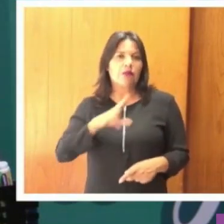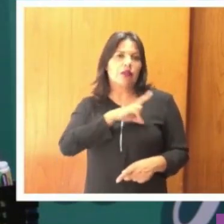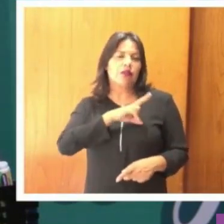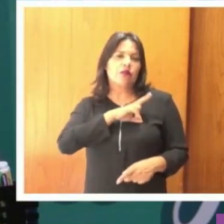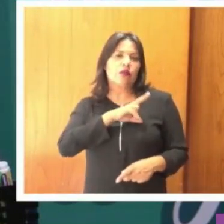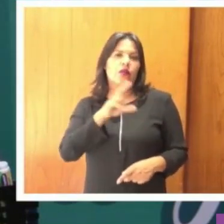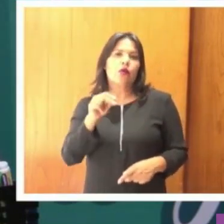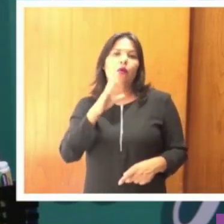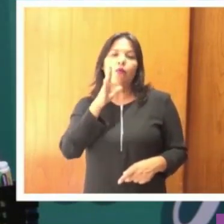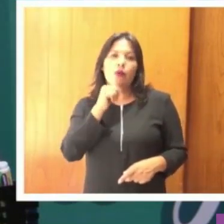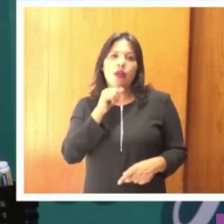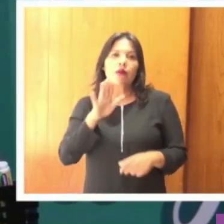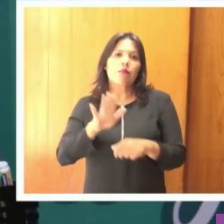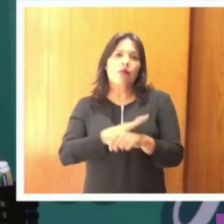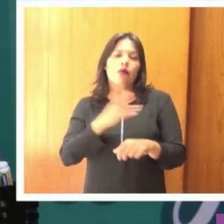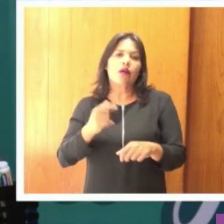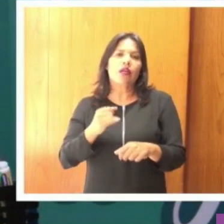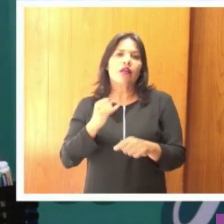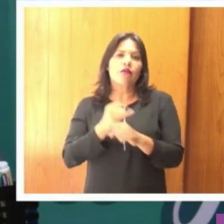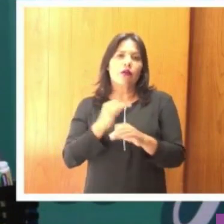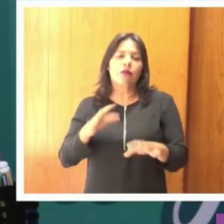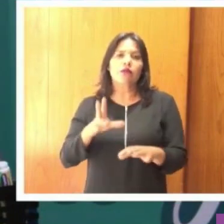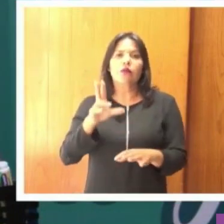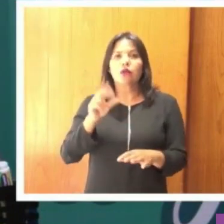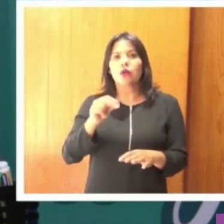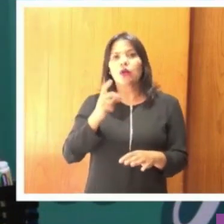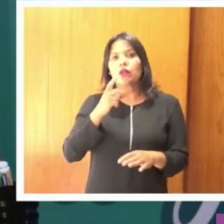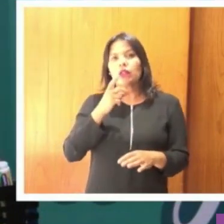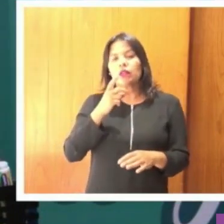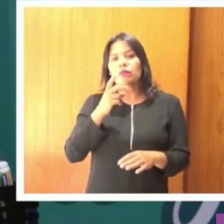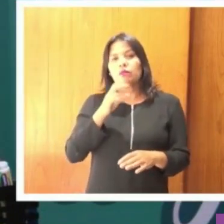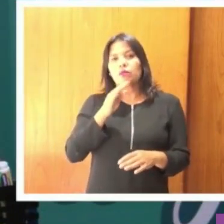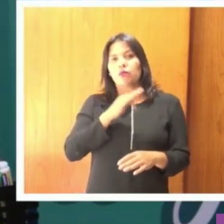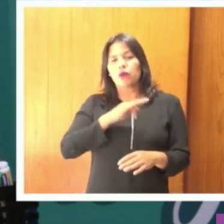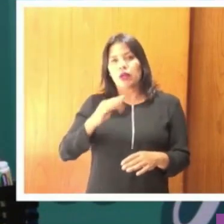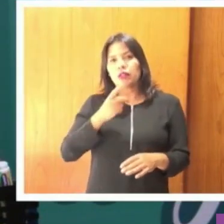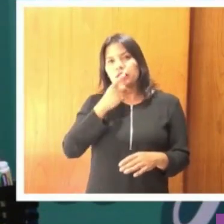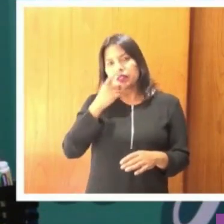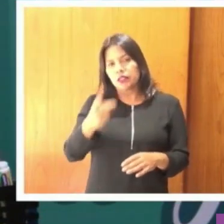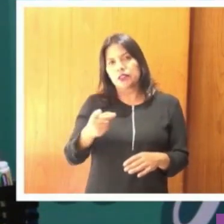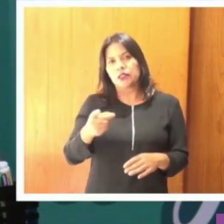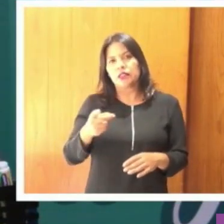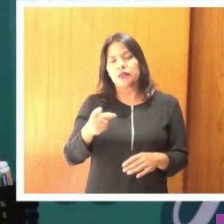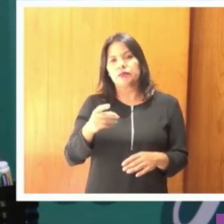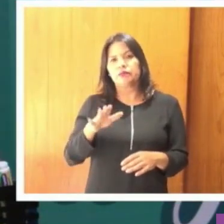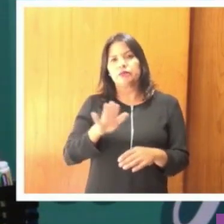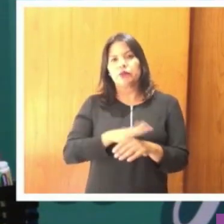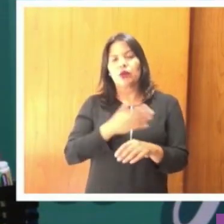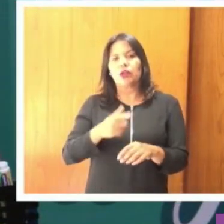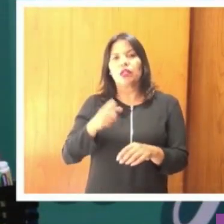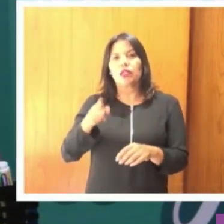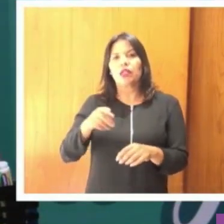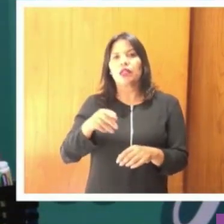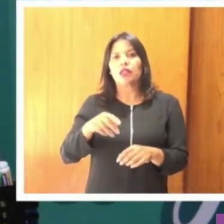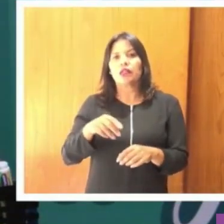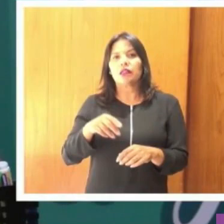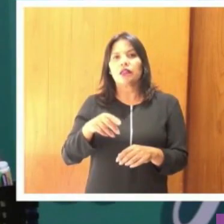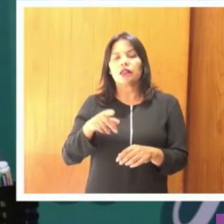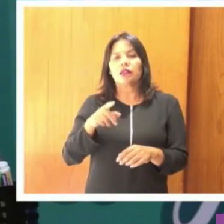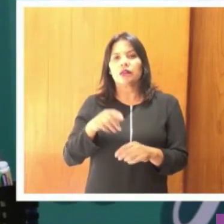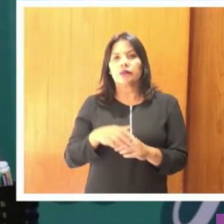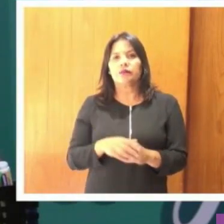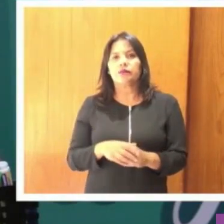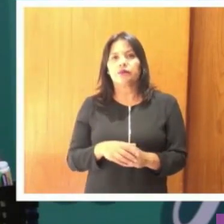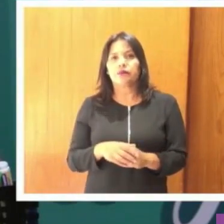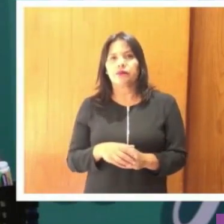ser atendida porque la información no obra en los archivos, no se genere, no se administra y por ser una manifestación subjetiva. Es